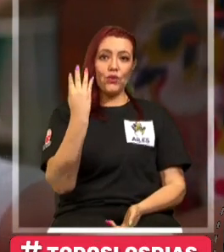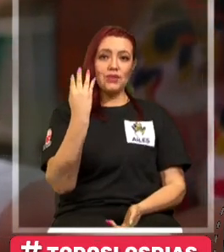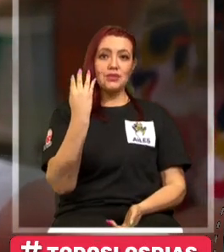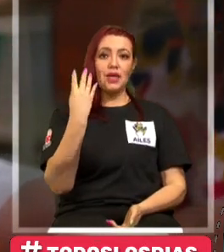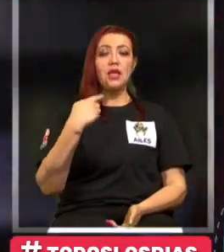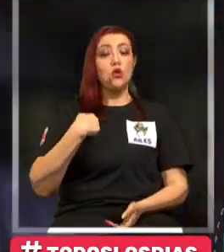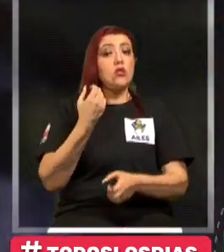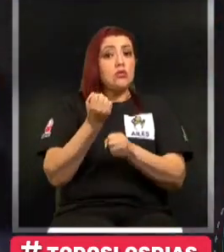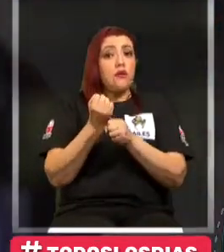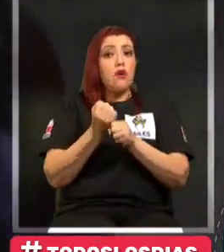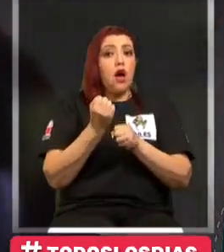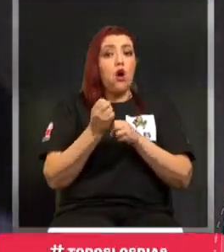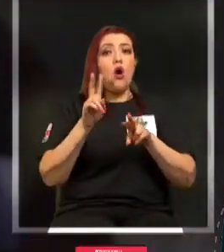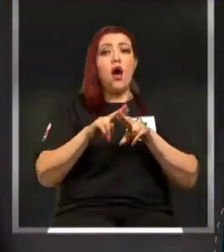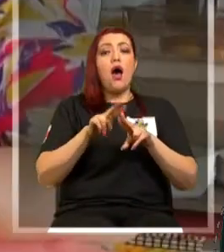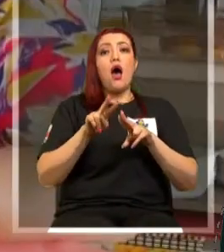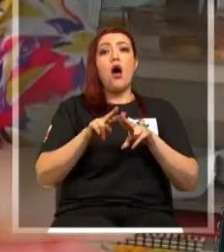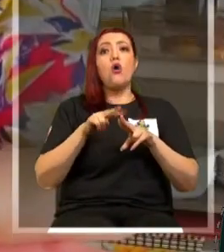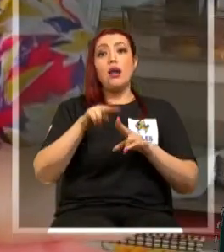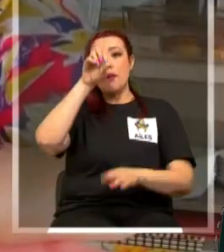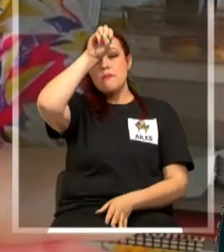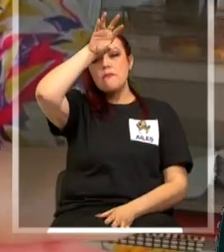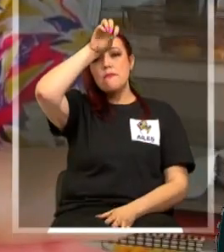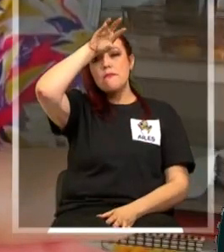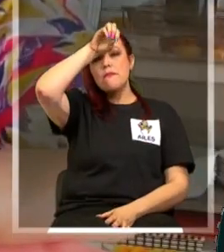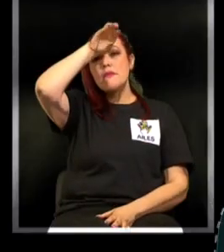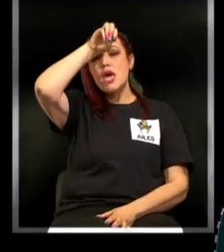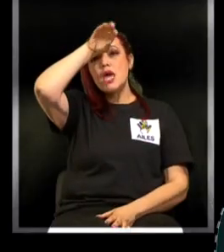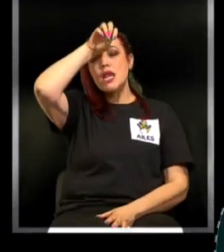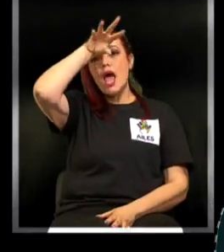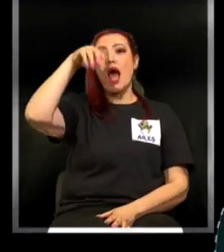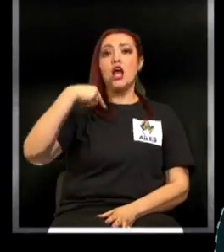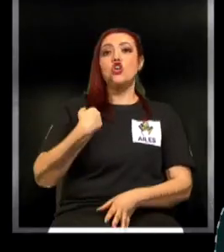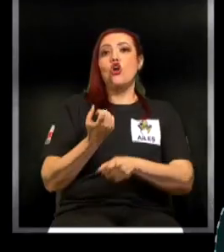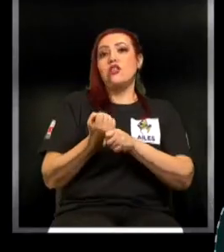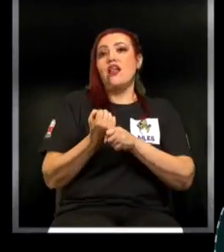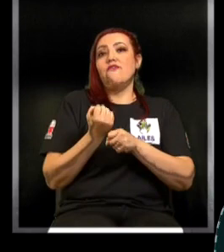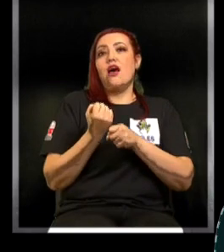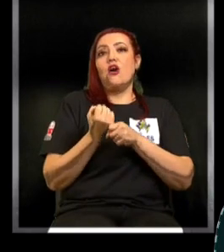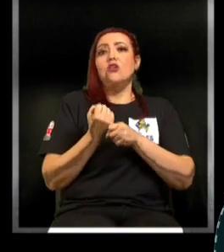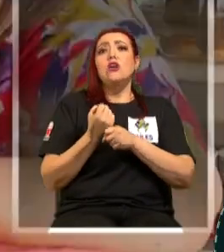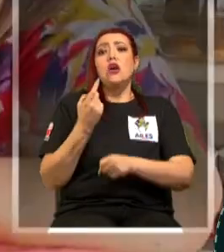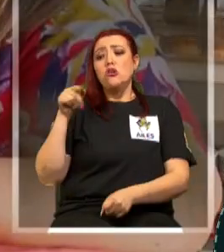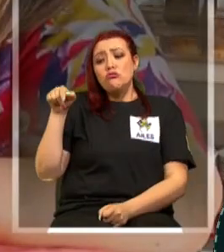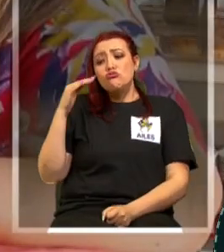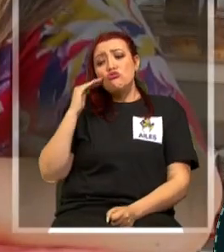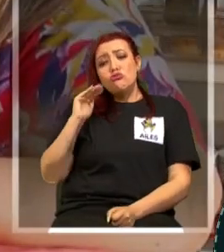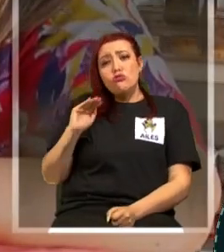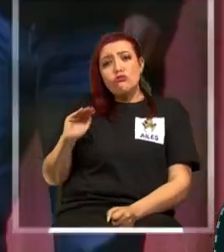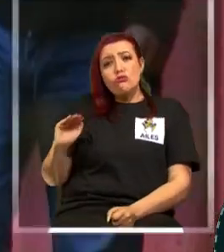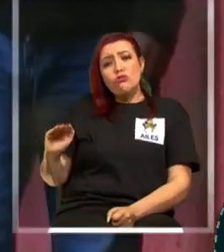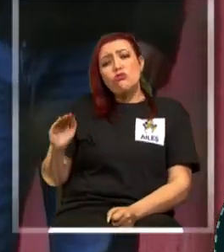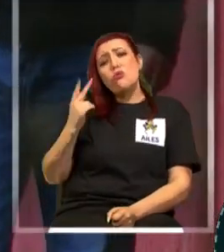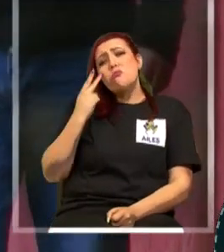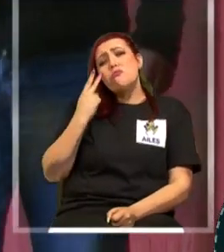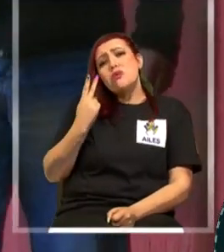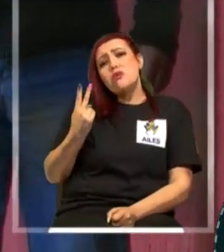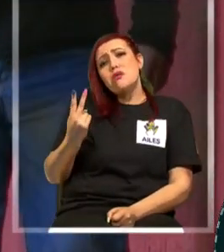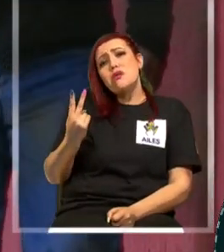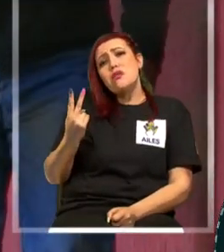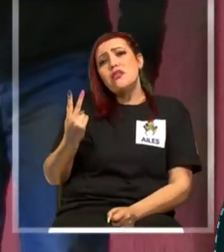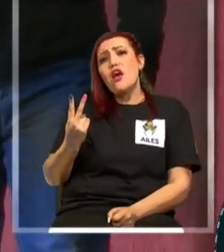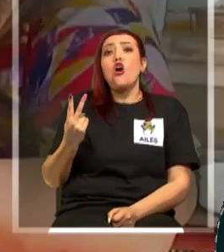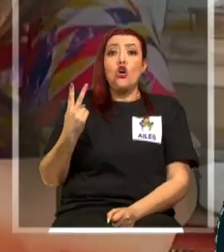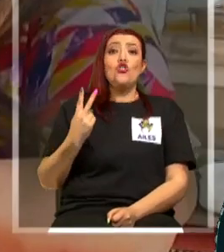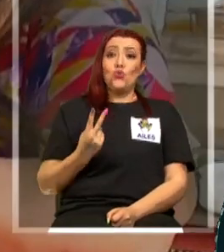que yo realizo arriba en la mina Esmeralda. Y ahí estás tú, pues mira, chiquitito, mira. Ahí va con todo